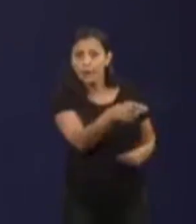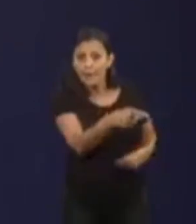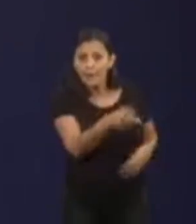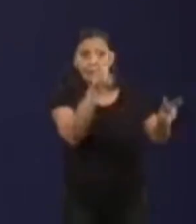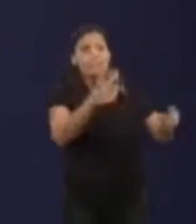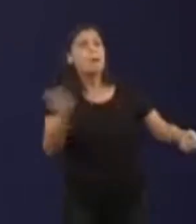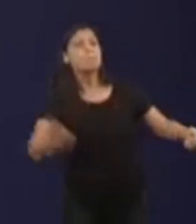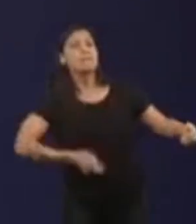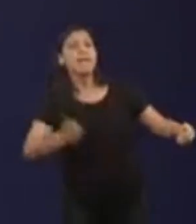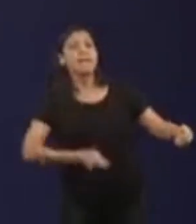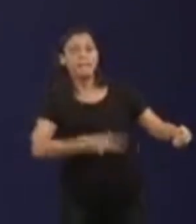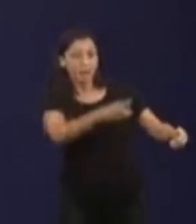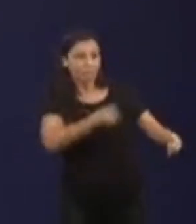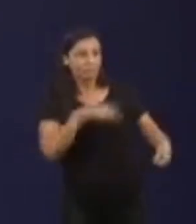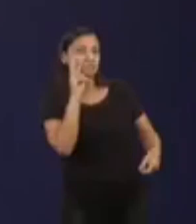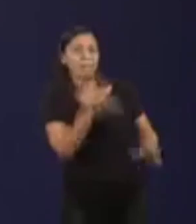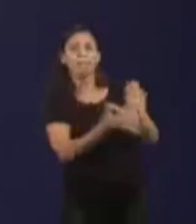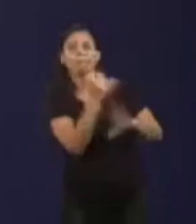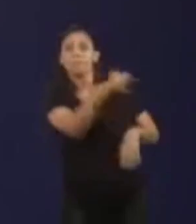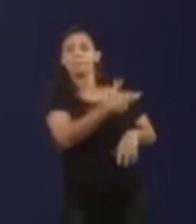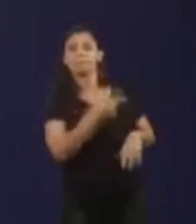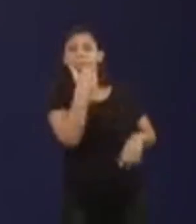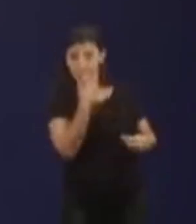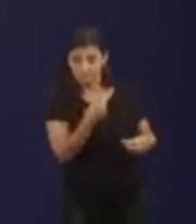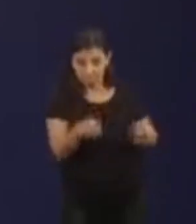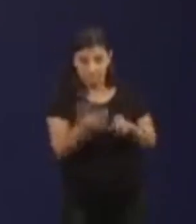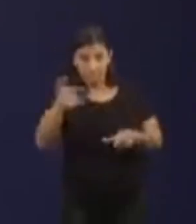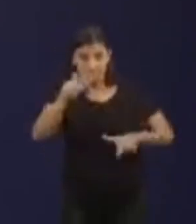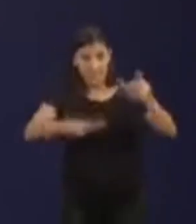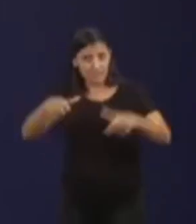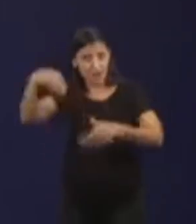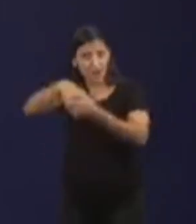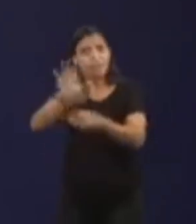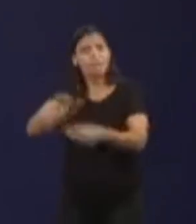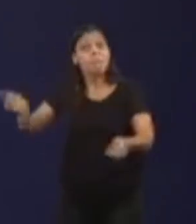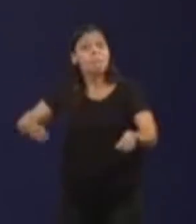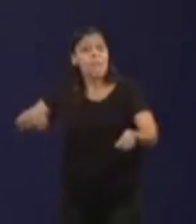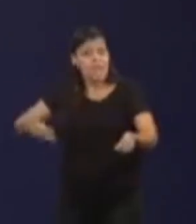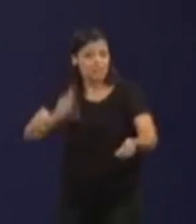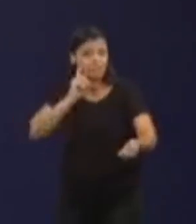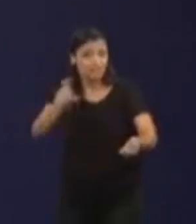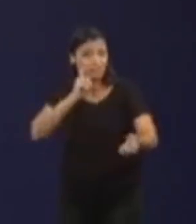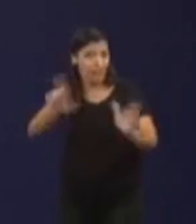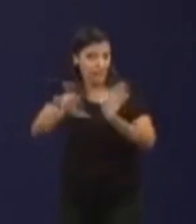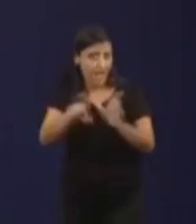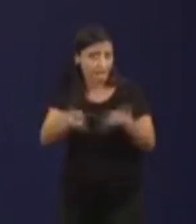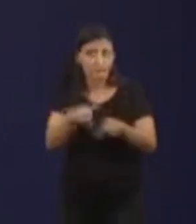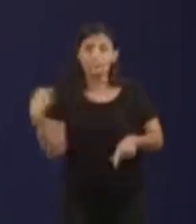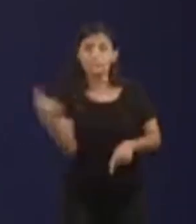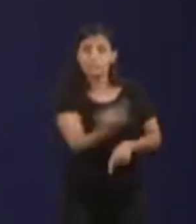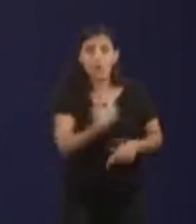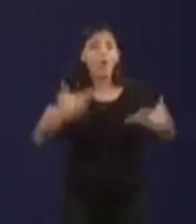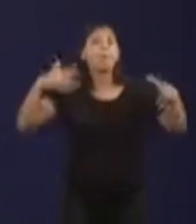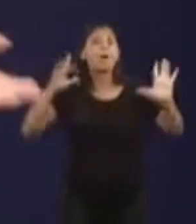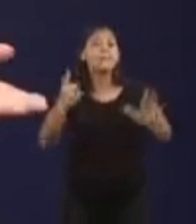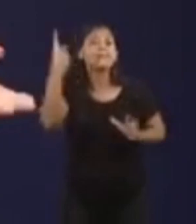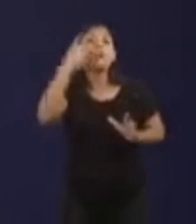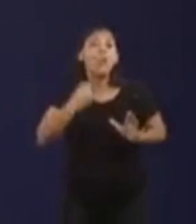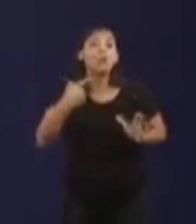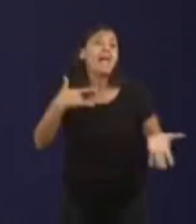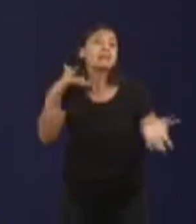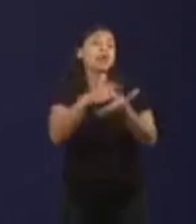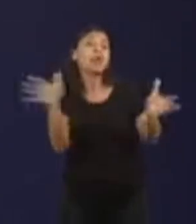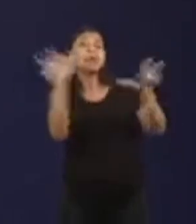piqueteros no que también cometen ilegalidades no eh todos somos pasibles de cometer alguna ilegalidad lo que pasa es que algunos las